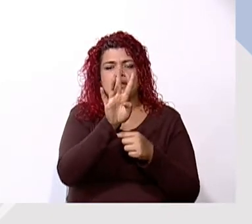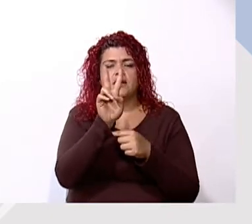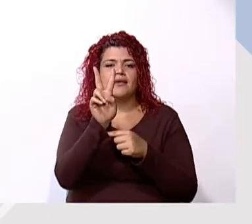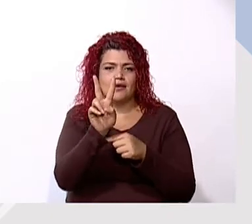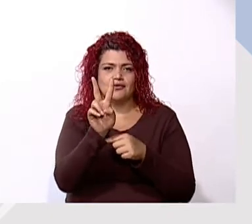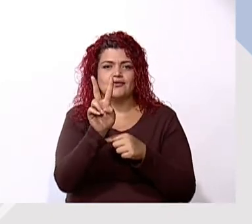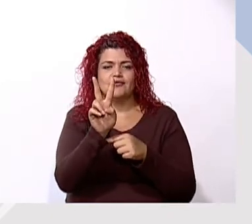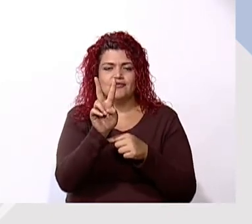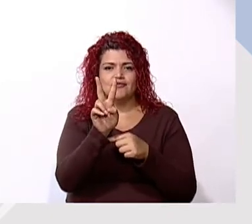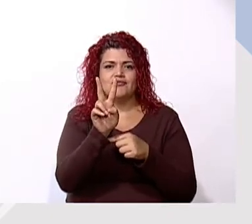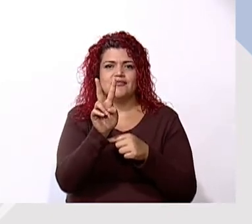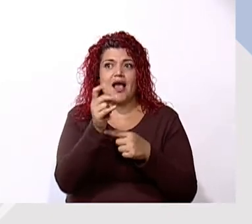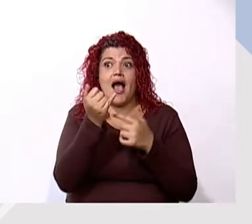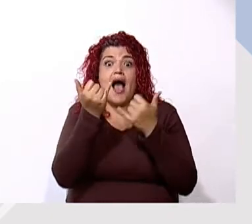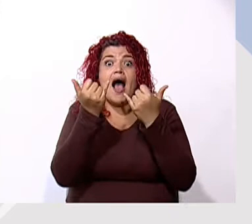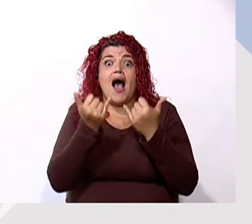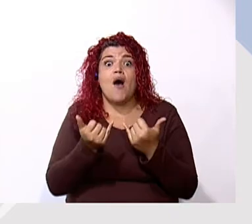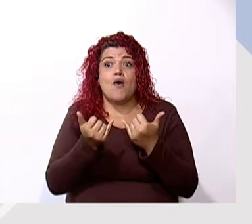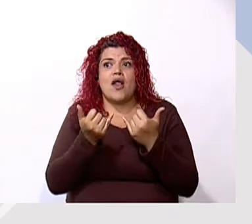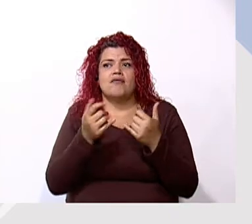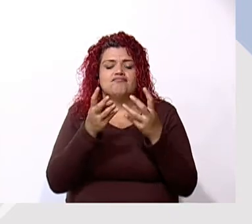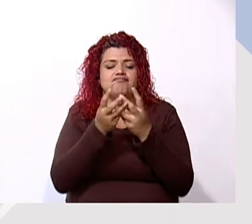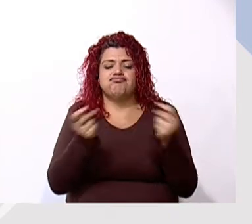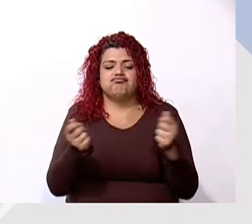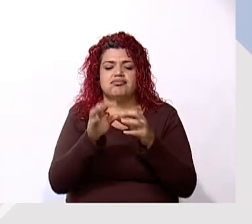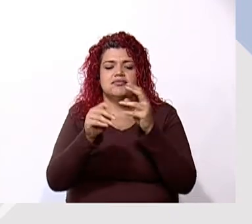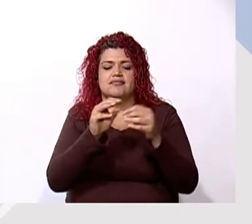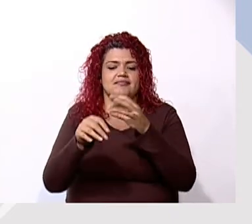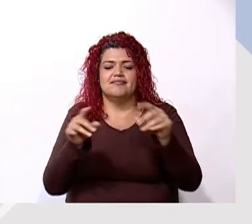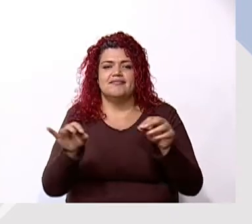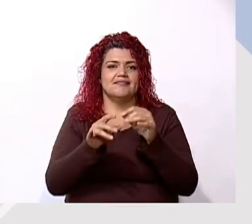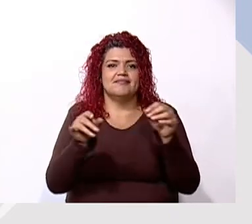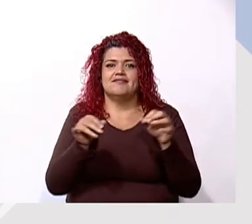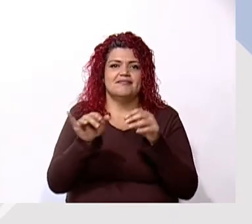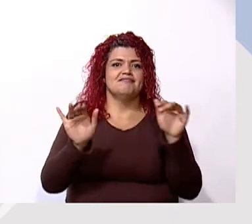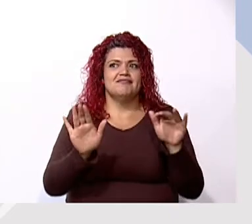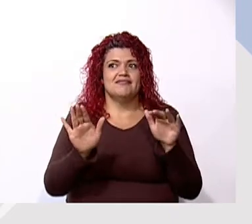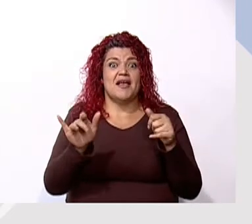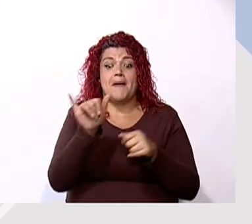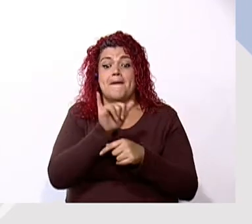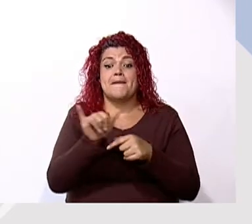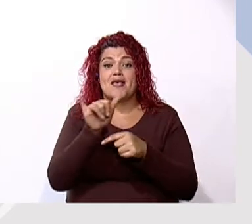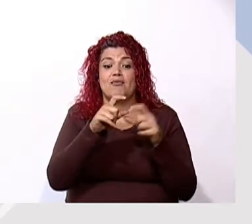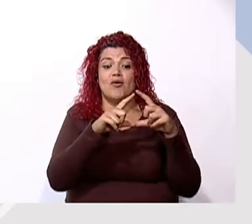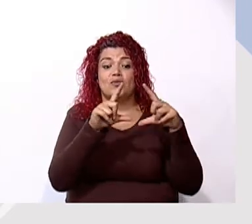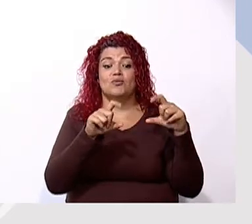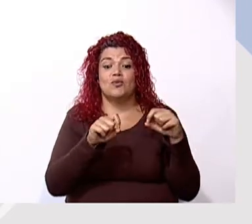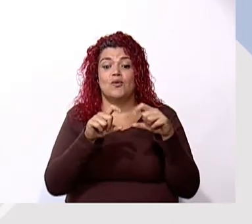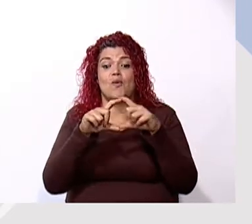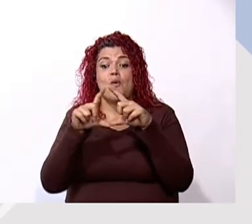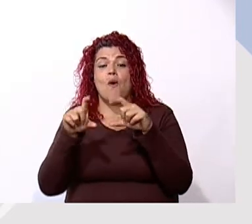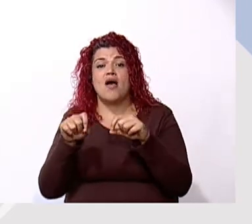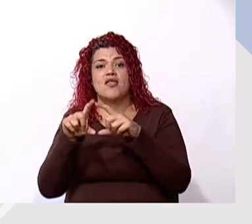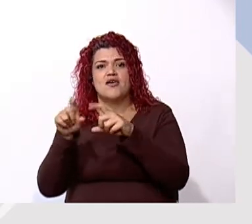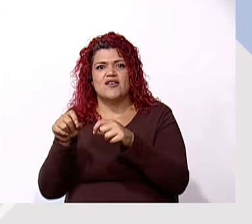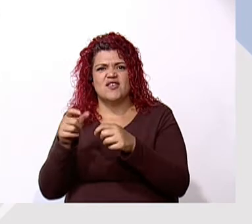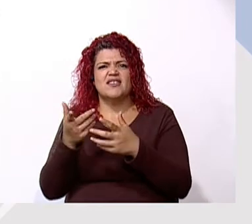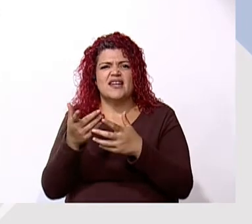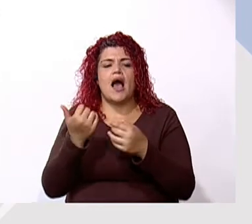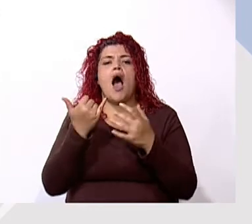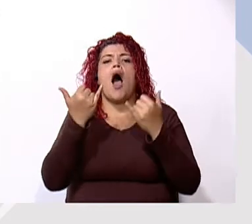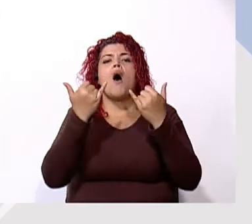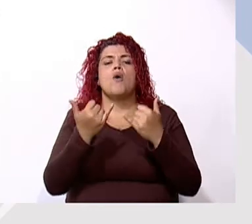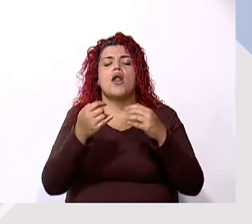8,642. Ahora desarmemos la cantidad y vamos a utilizar las mismas fichas para formar el